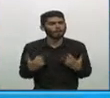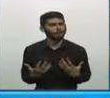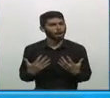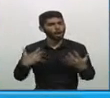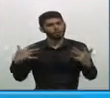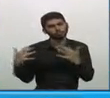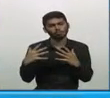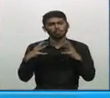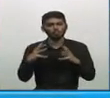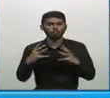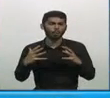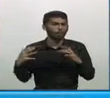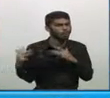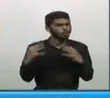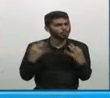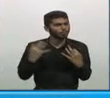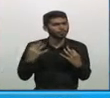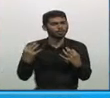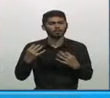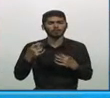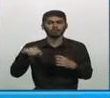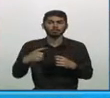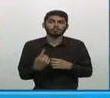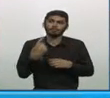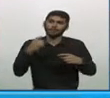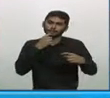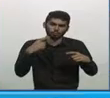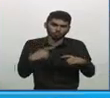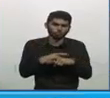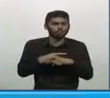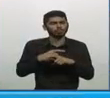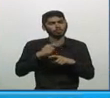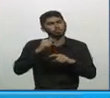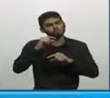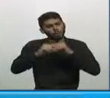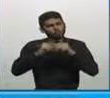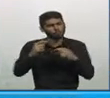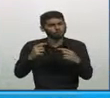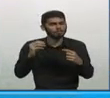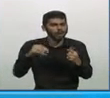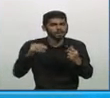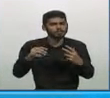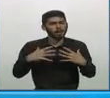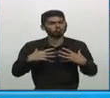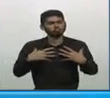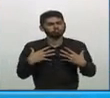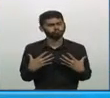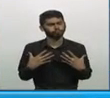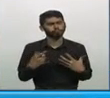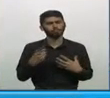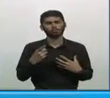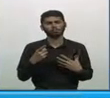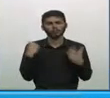fútbol de pelota se creo que es el primero un poquito vamos a ir soltándonos una pretemporada dura pero bueno